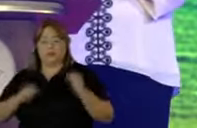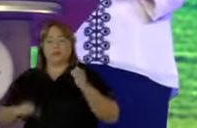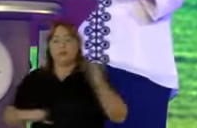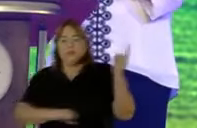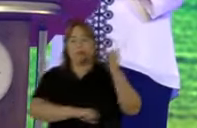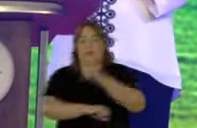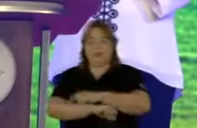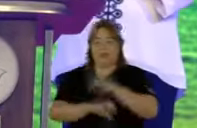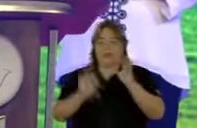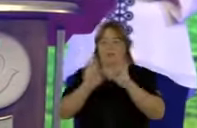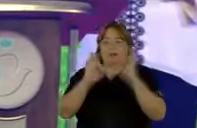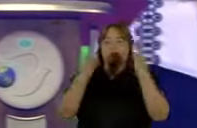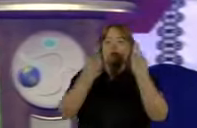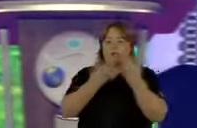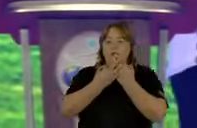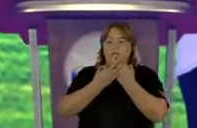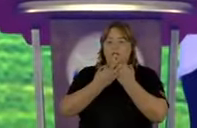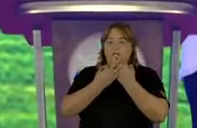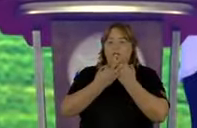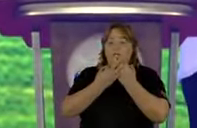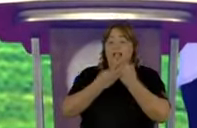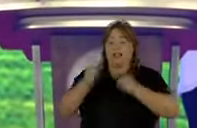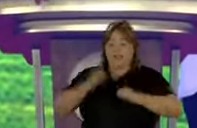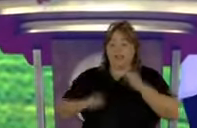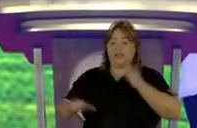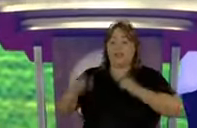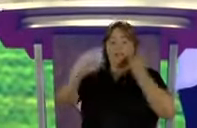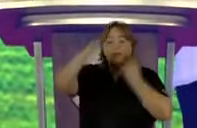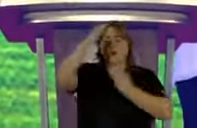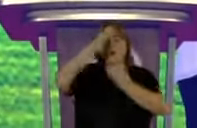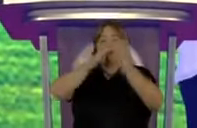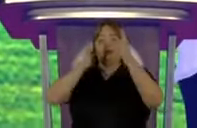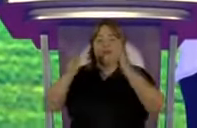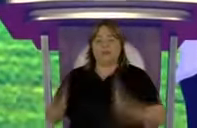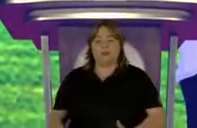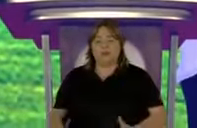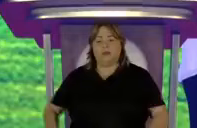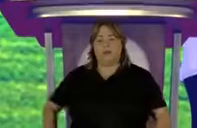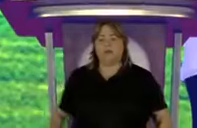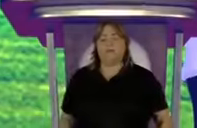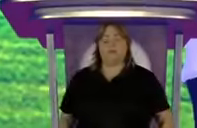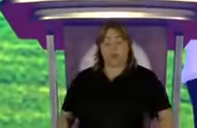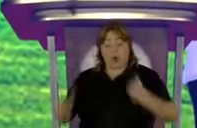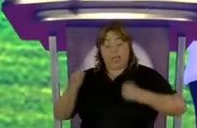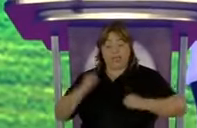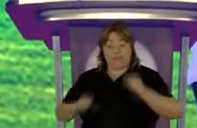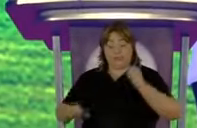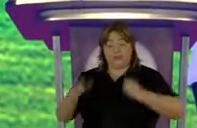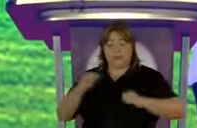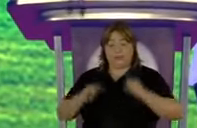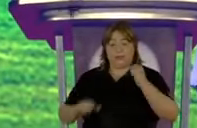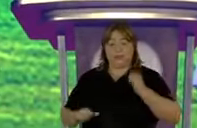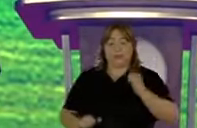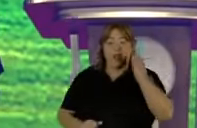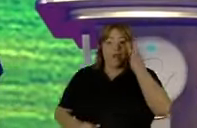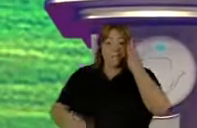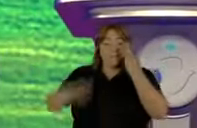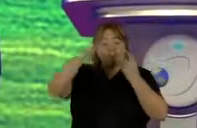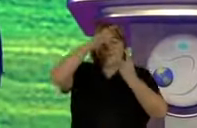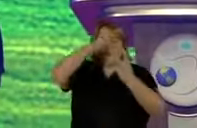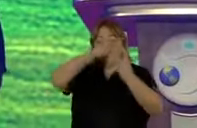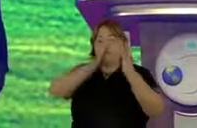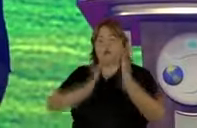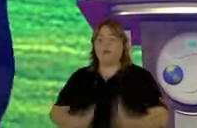familiar, sino un evento profético. Se me quedaron. Un evento profético. Tenemos